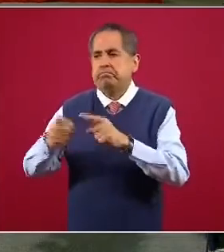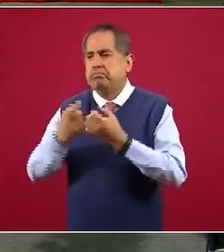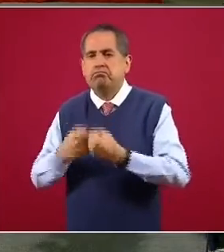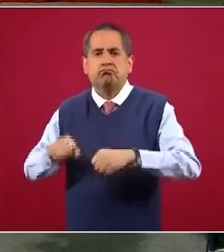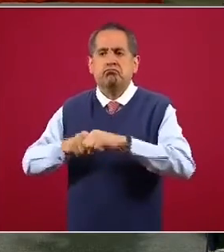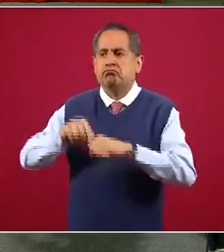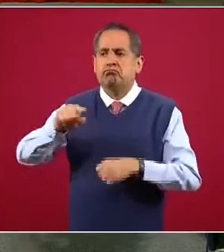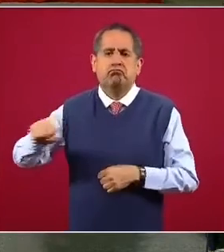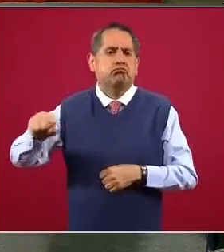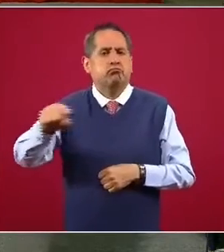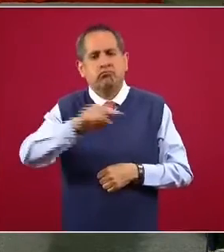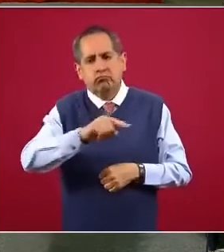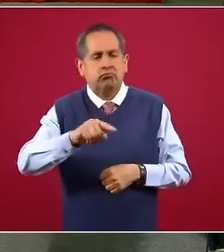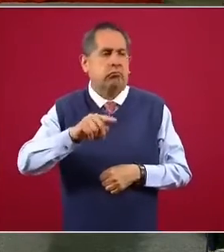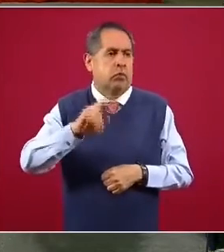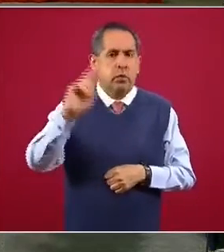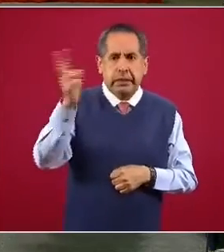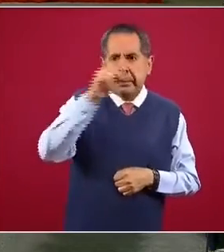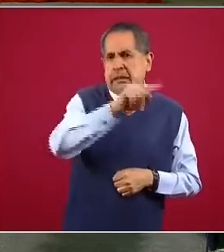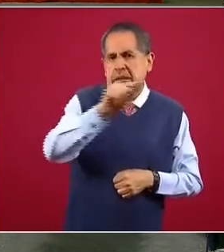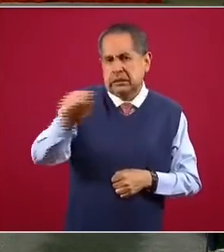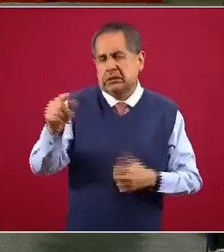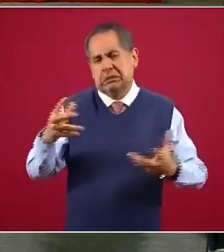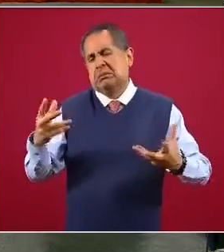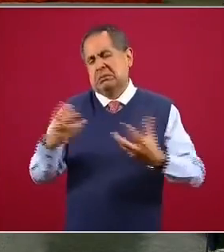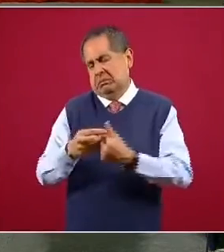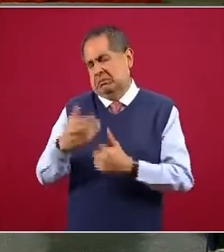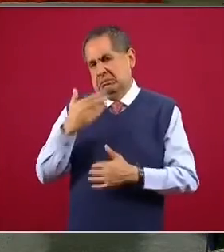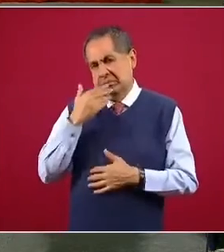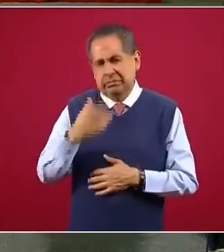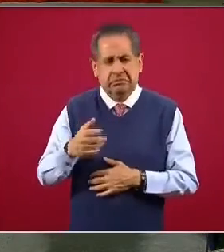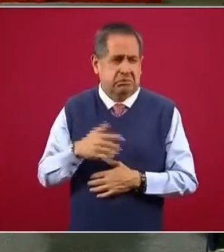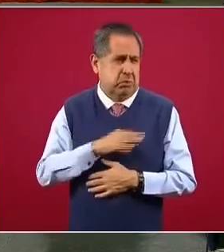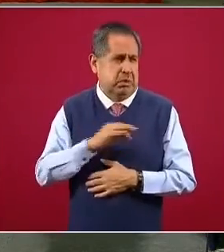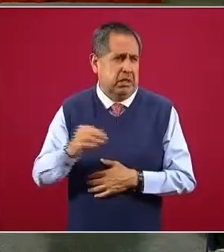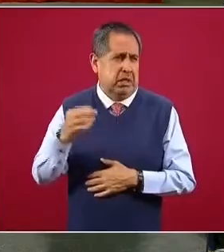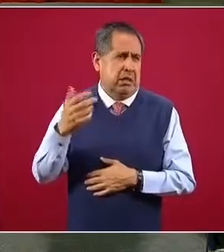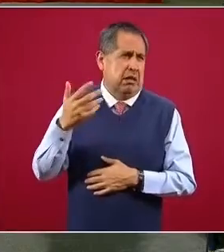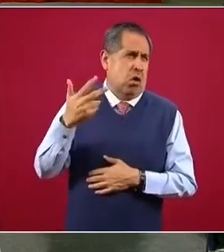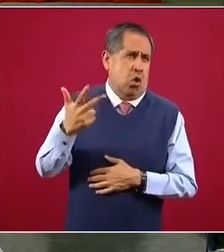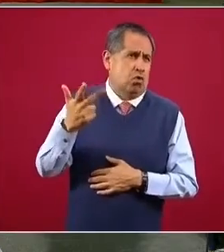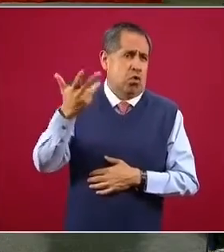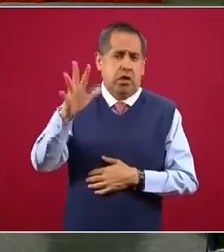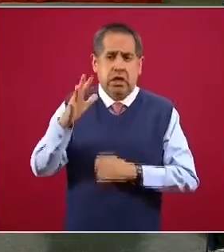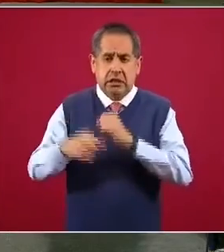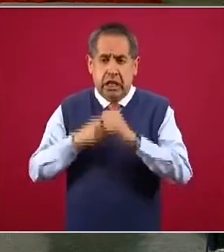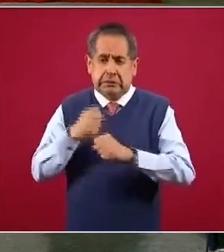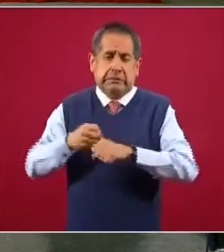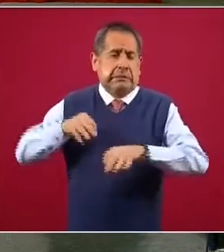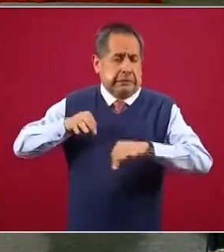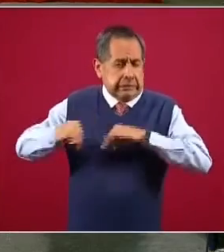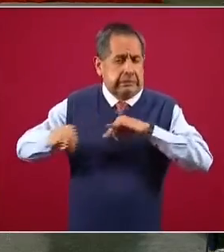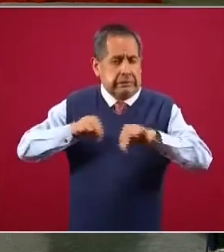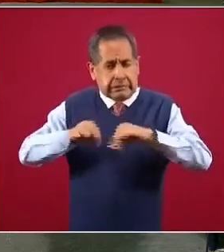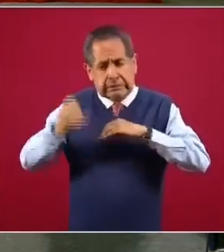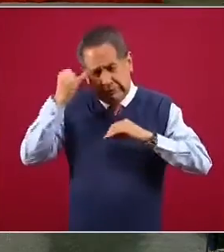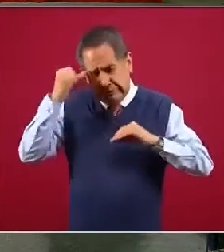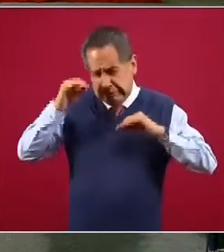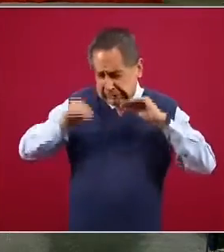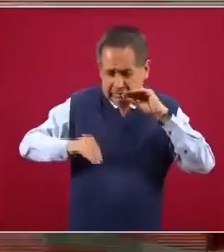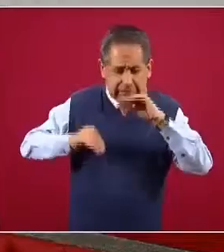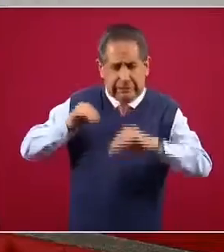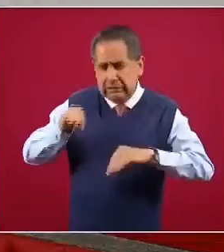sociales y académicos. Durante más de 8 o 10 años este ha sido un trabajo que se ha